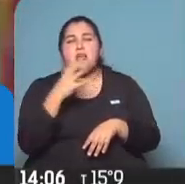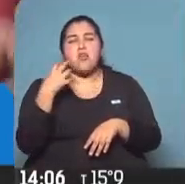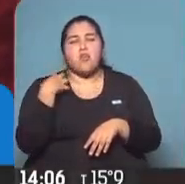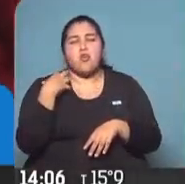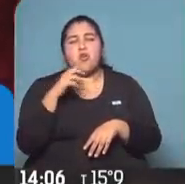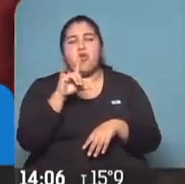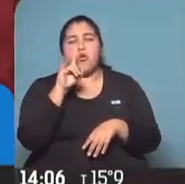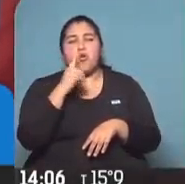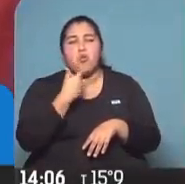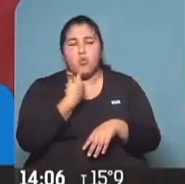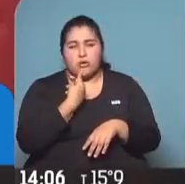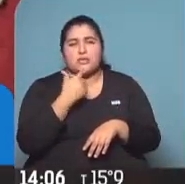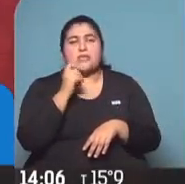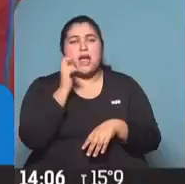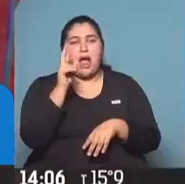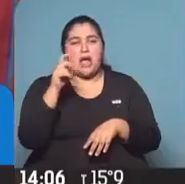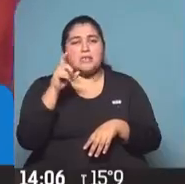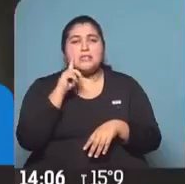eduardo garcía